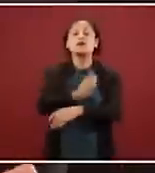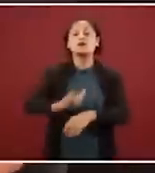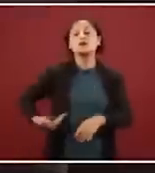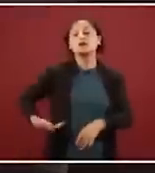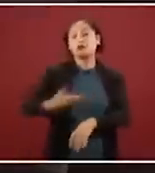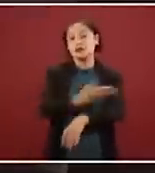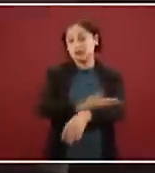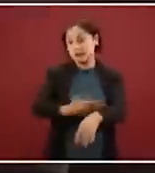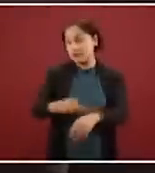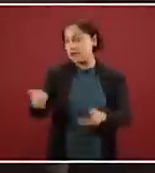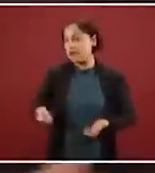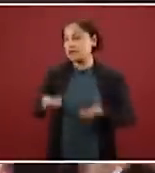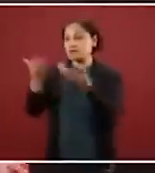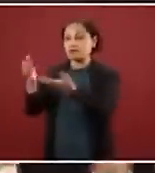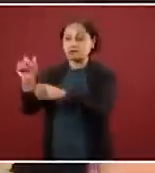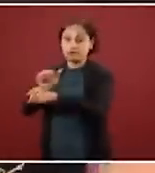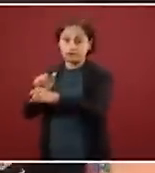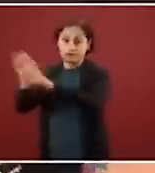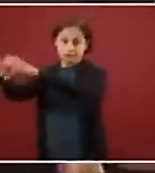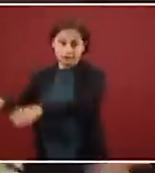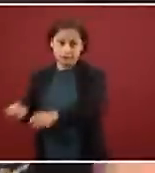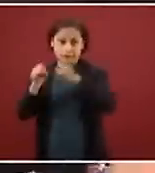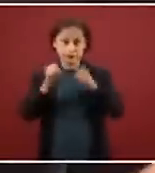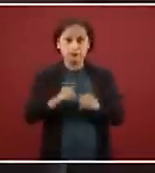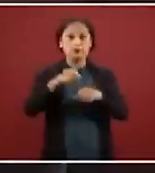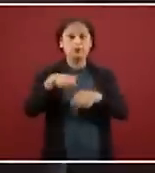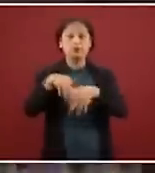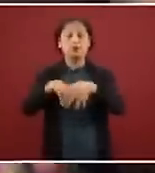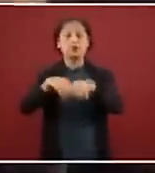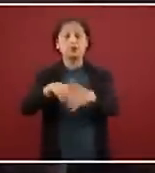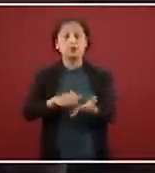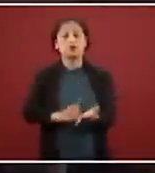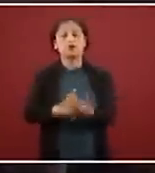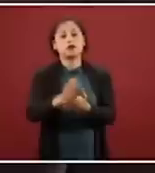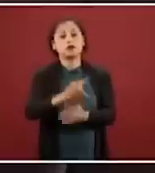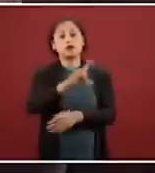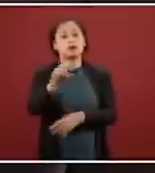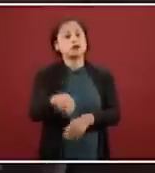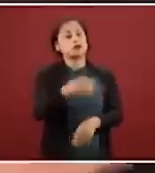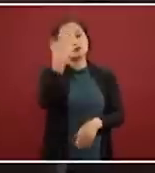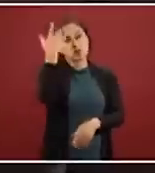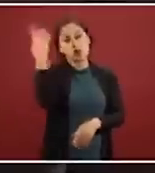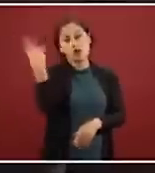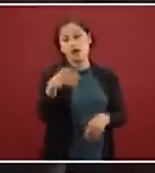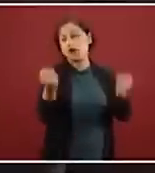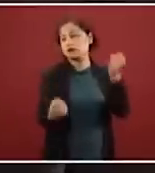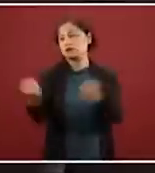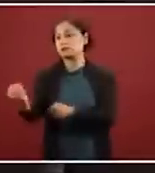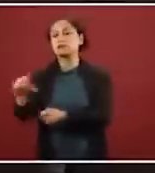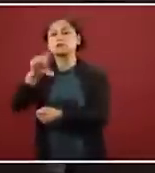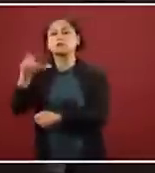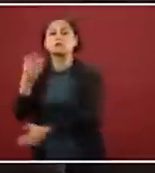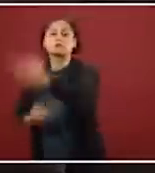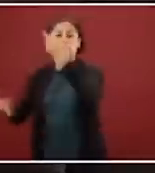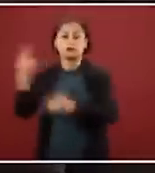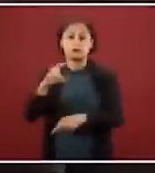los cadetes en la Marcha de la Lealtad, en la tarde se va solo en su coche a Cuernavaca y regresan al día siguiente. Entonces, si esto,